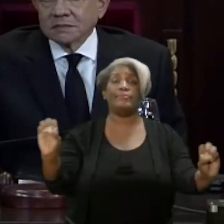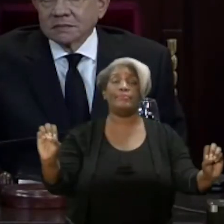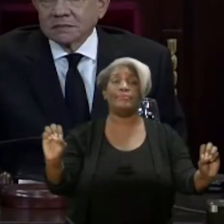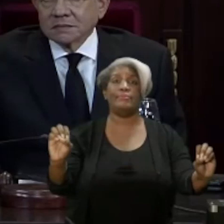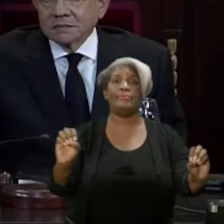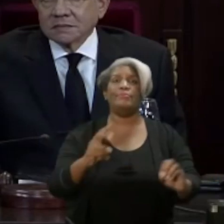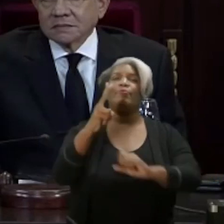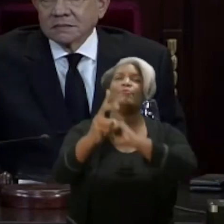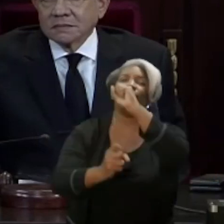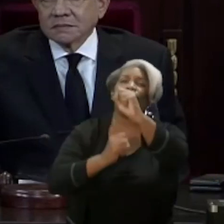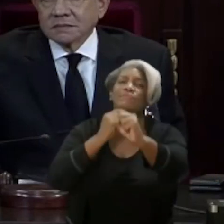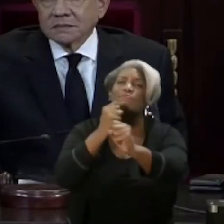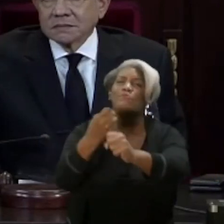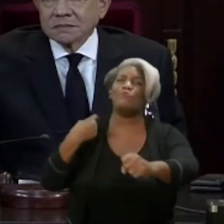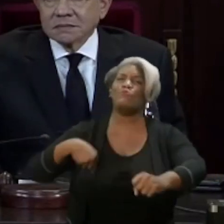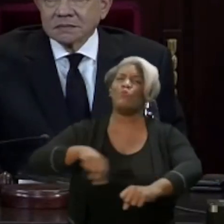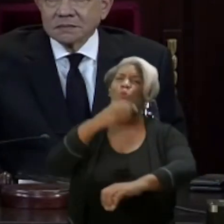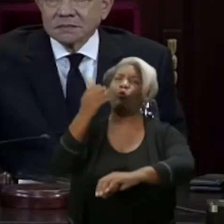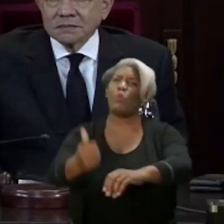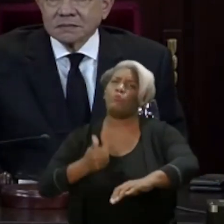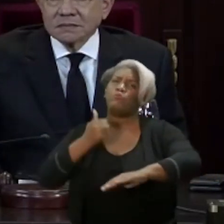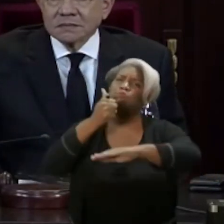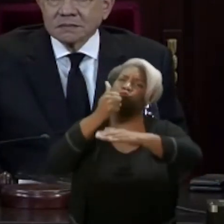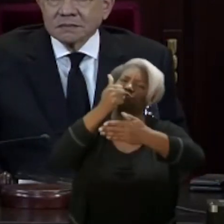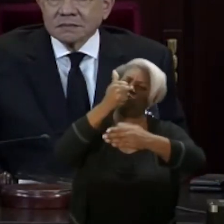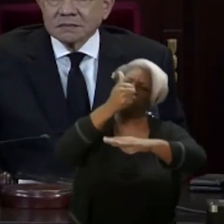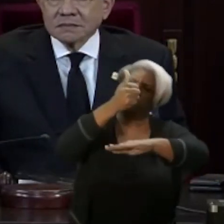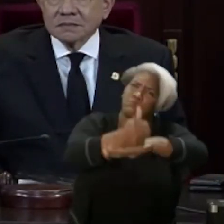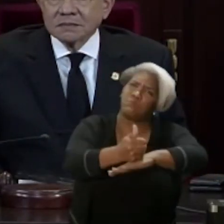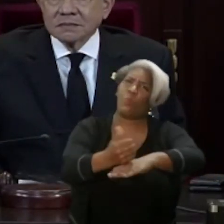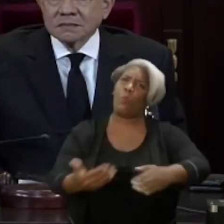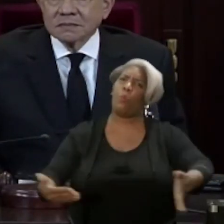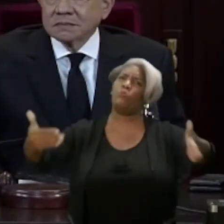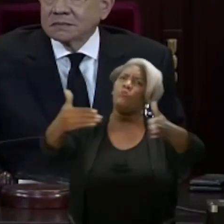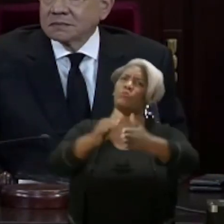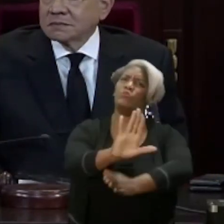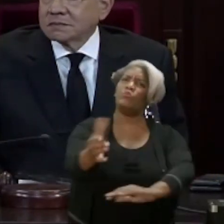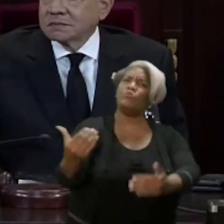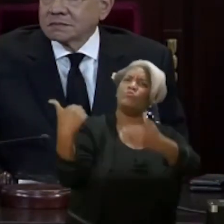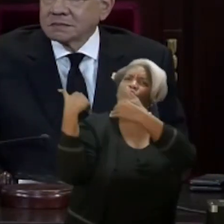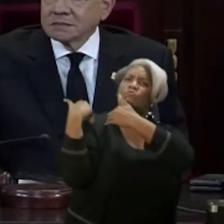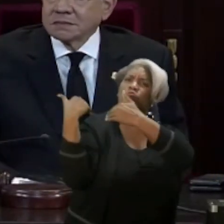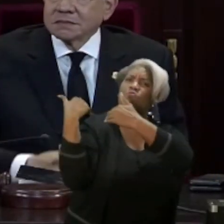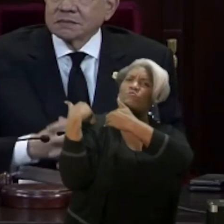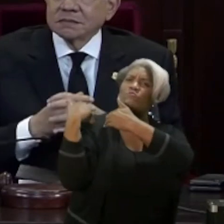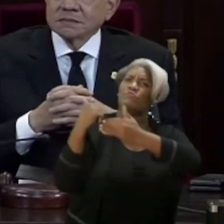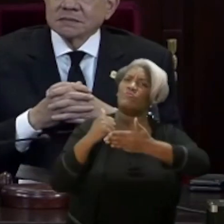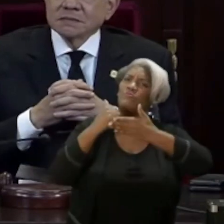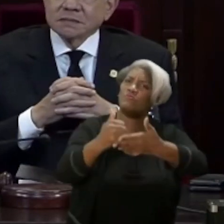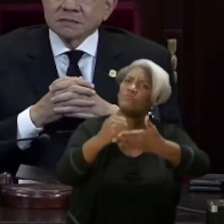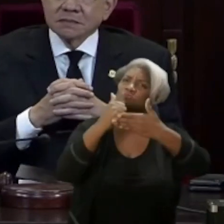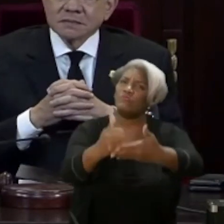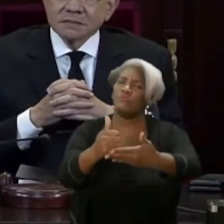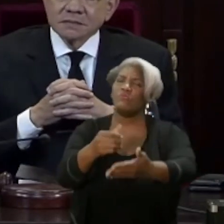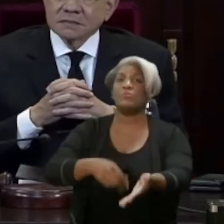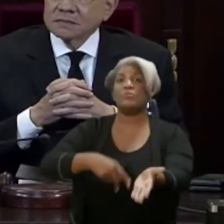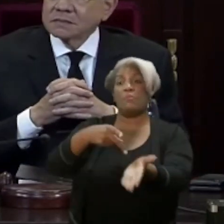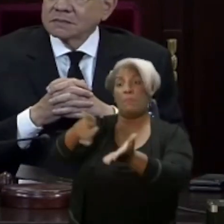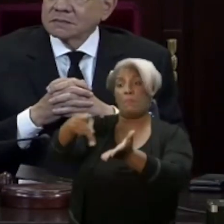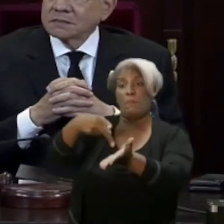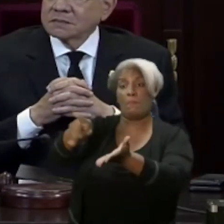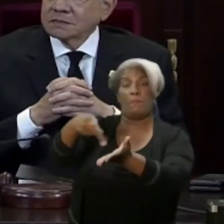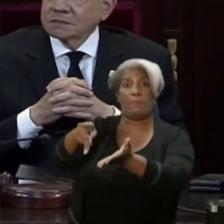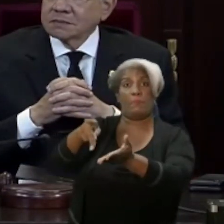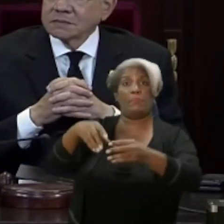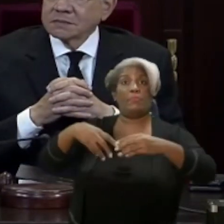2 años hemos restaurado su credibilidad y restablecido su rol de sustentación y estabilización de precios al